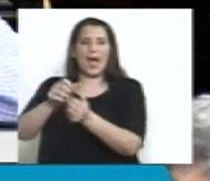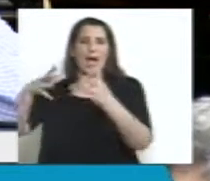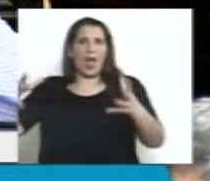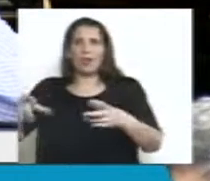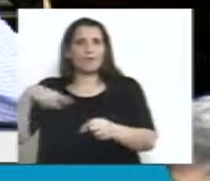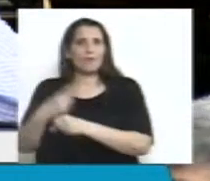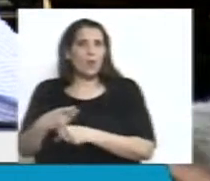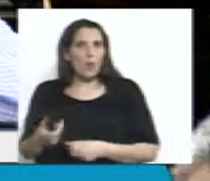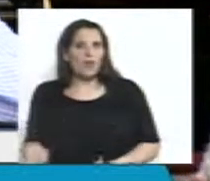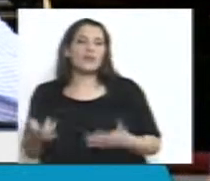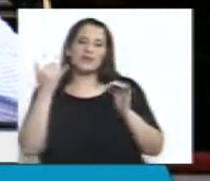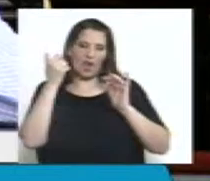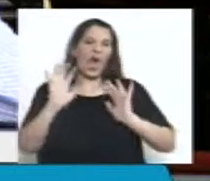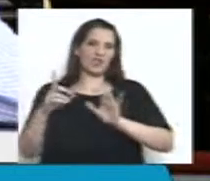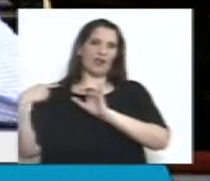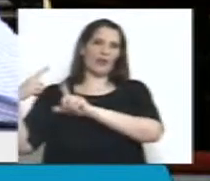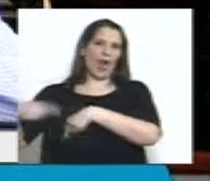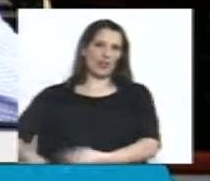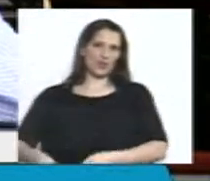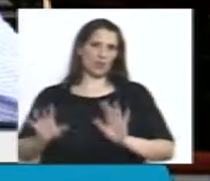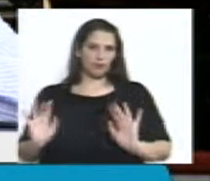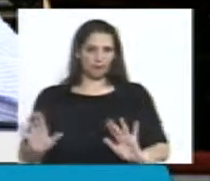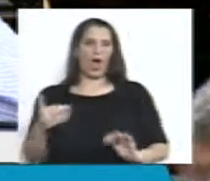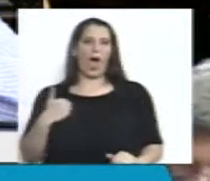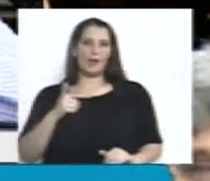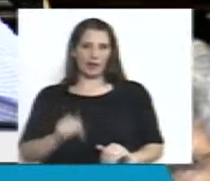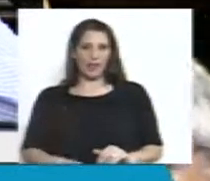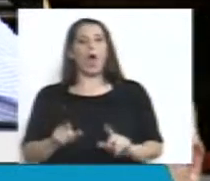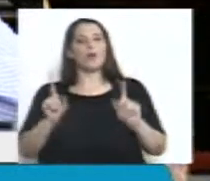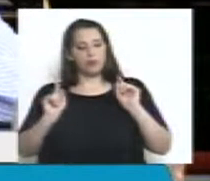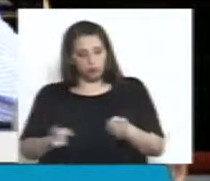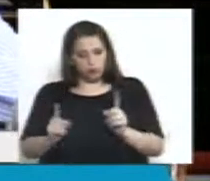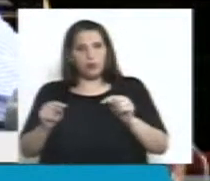que ya es una tradición en la Argentina, pero continúa hoy.